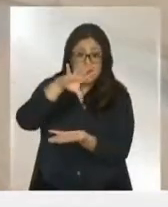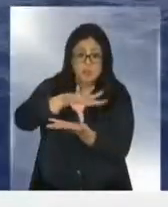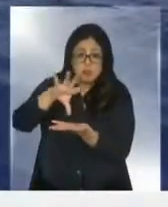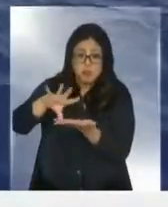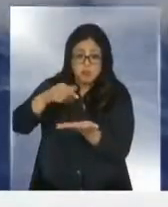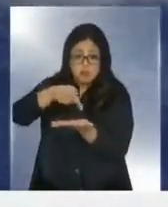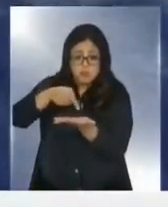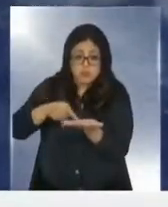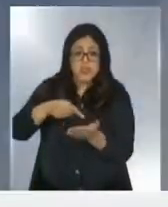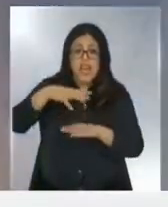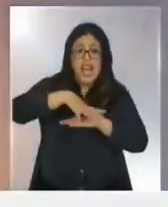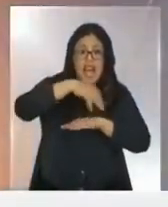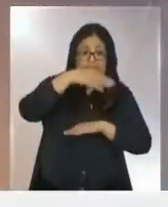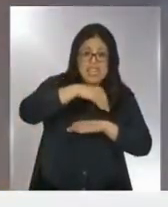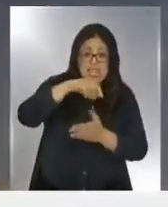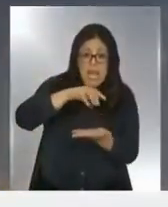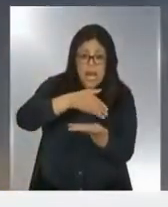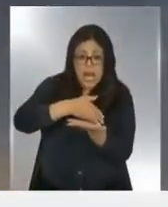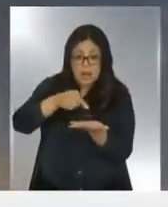Tacna.